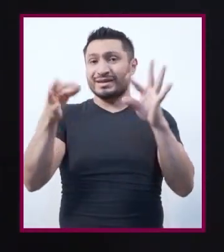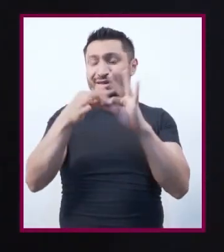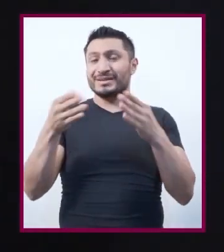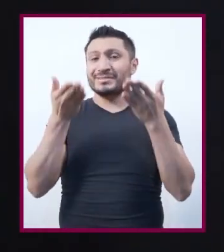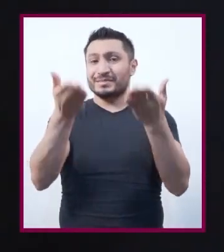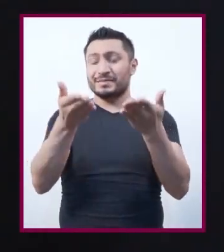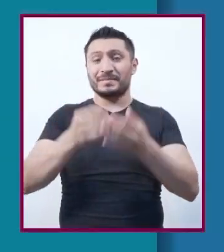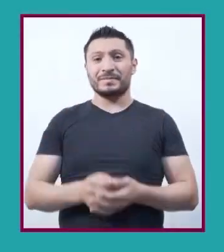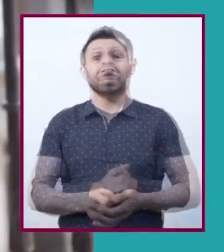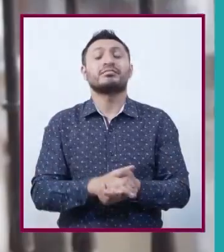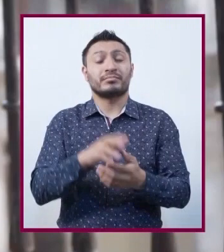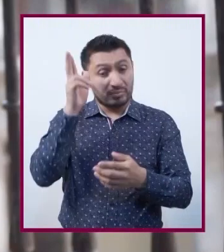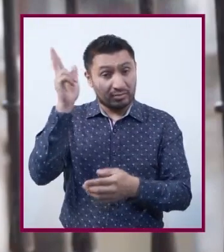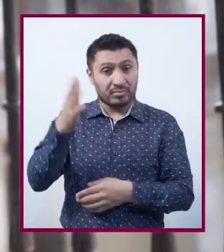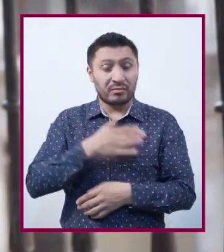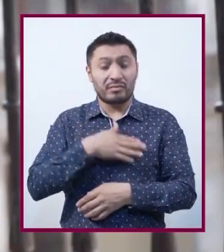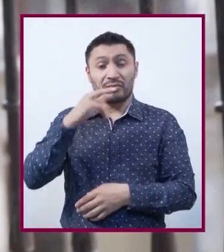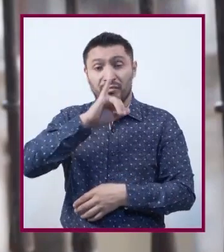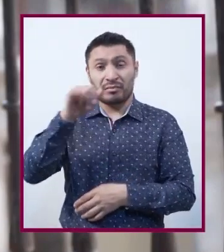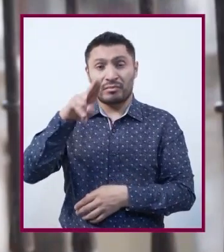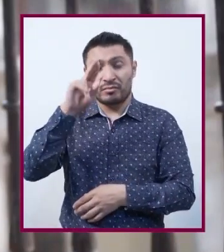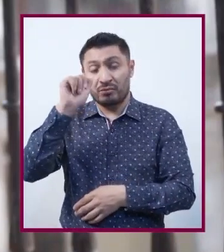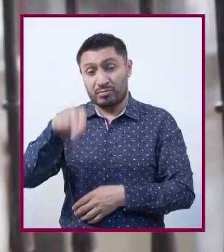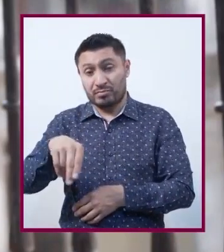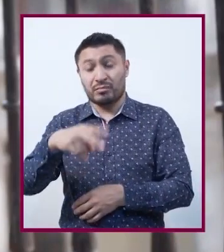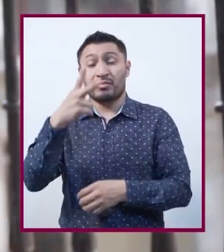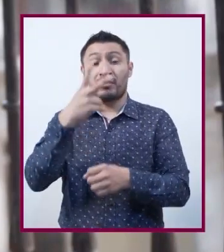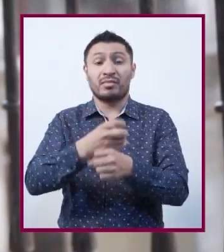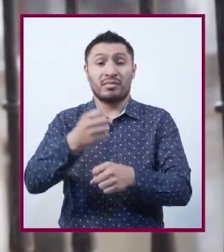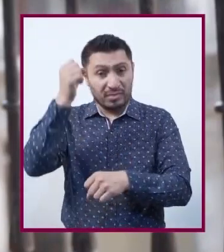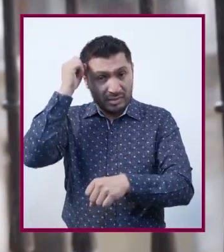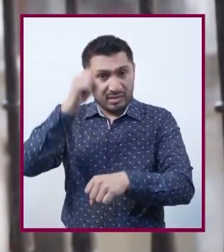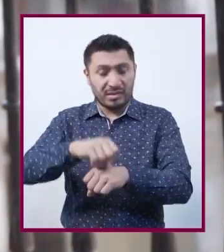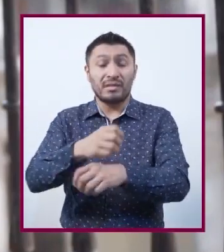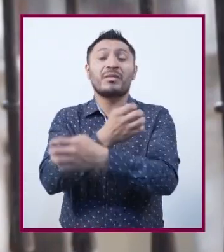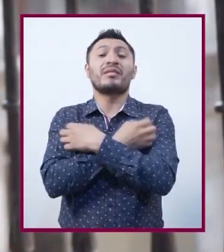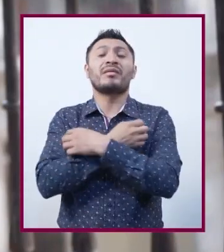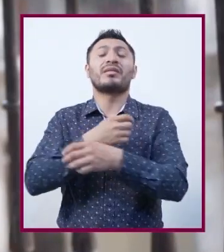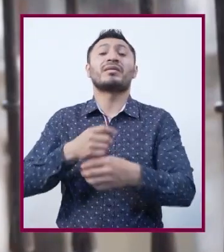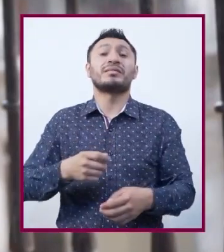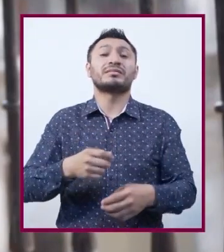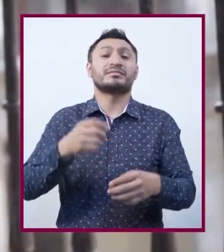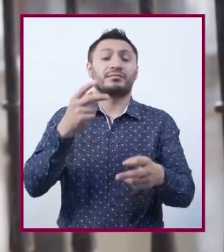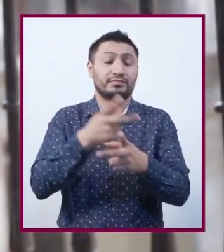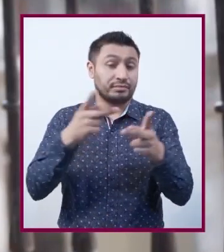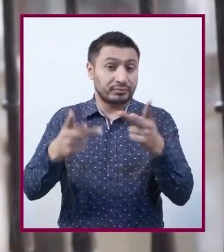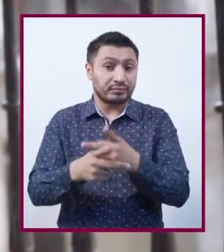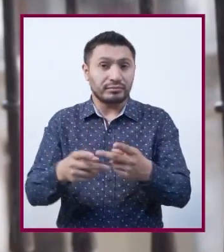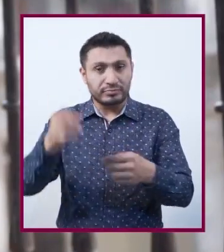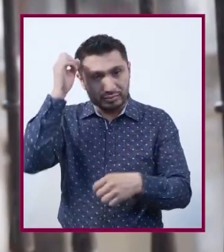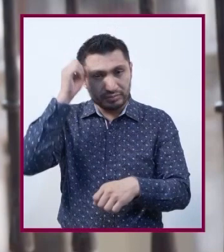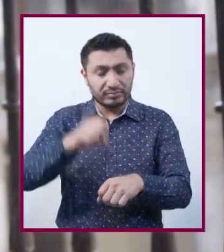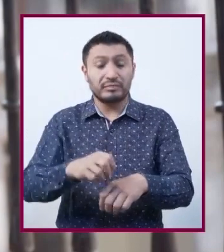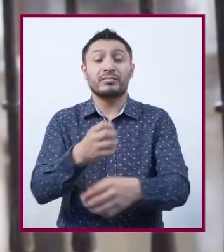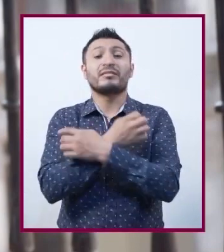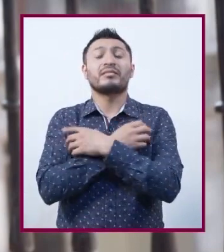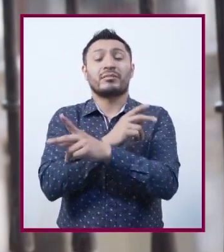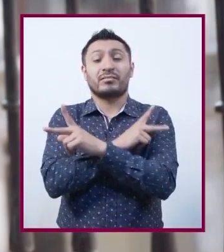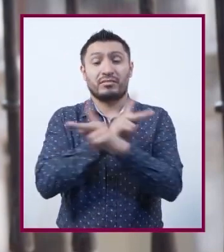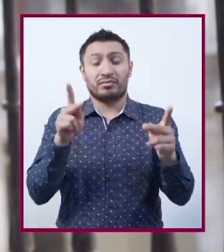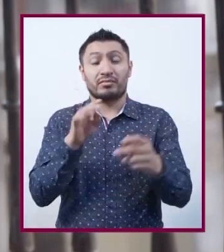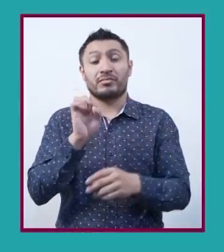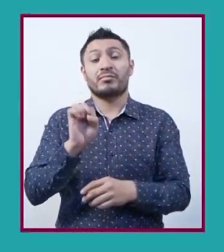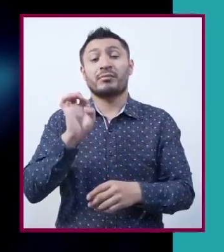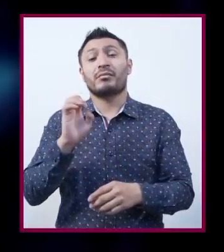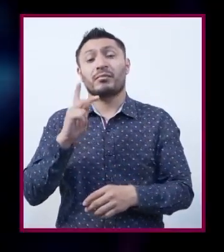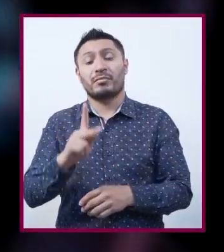hablará al respecto. Hola, soy Juan Pablo Arroyo Ortiz, subsecretario de Educación Media Superior de la Secretaría de Educación Pública.